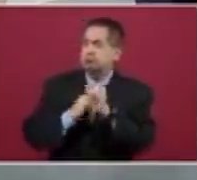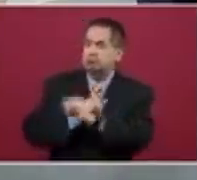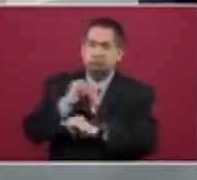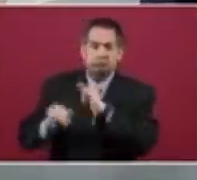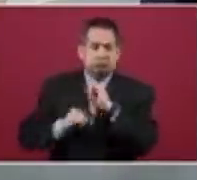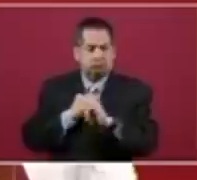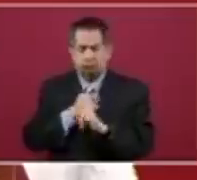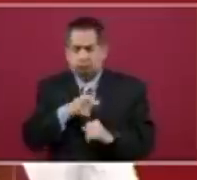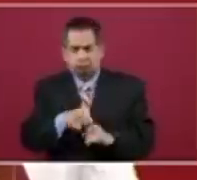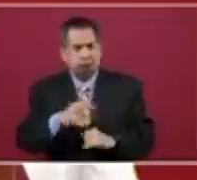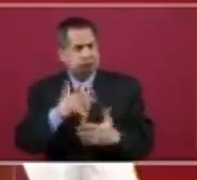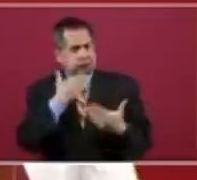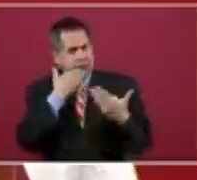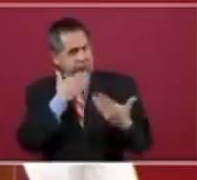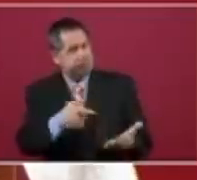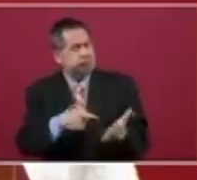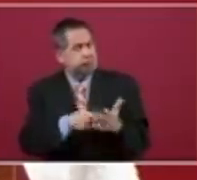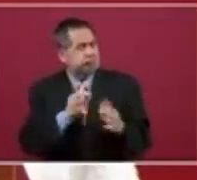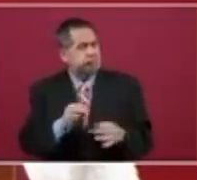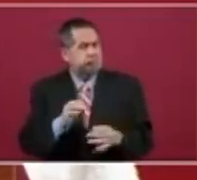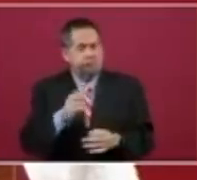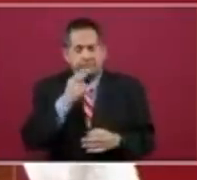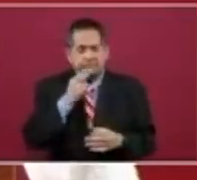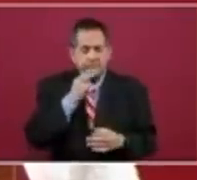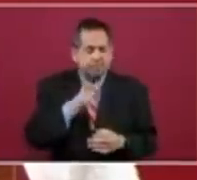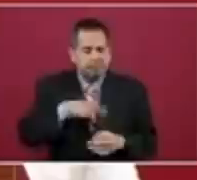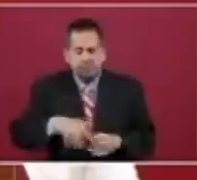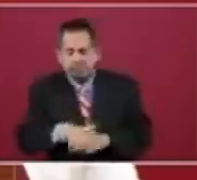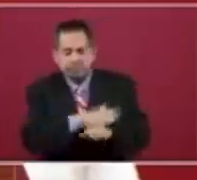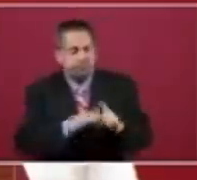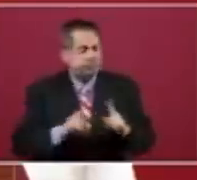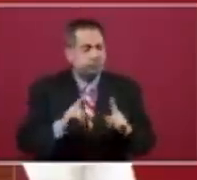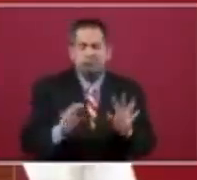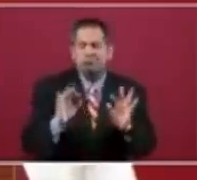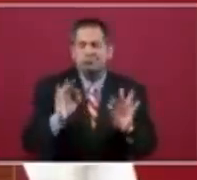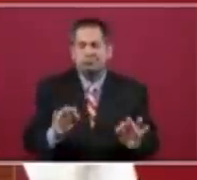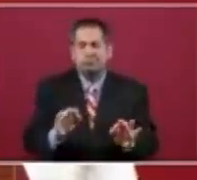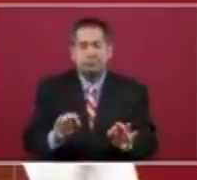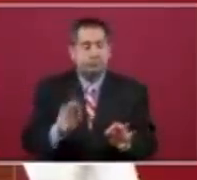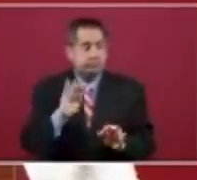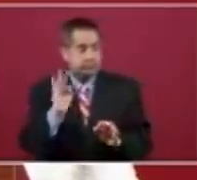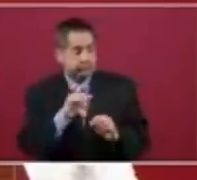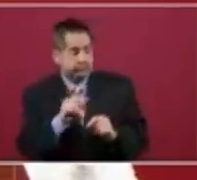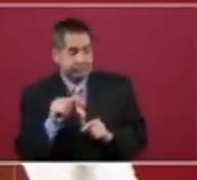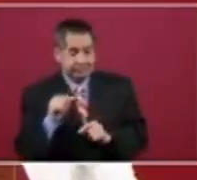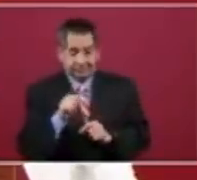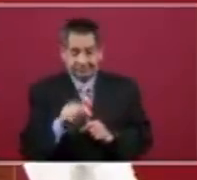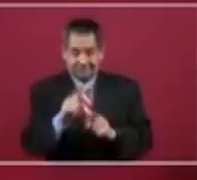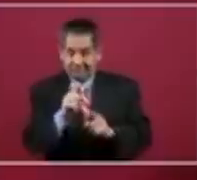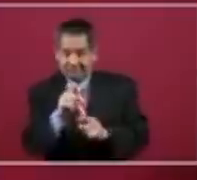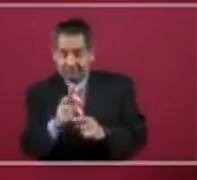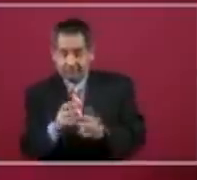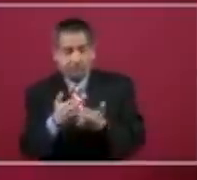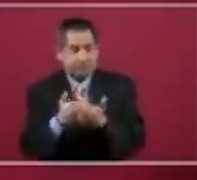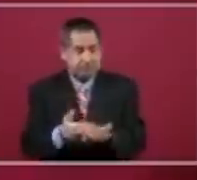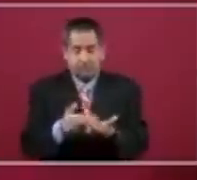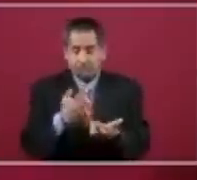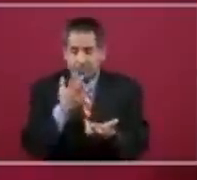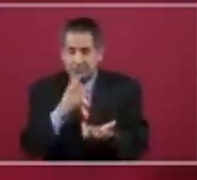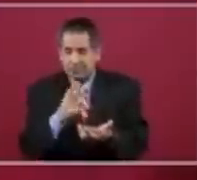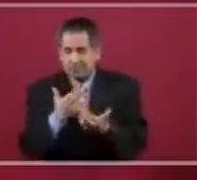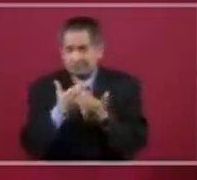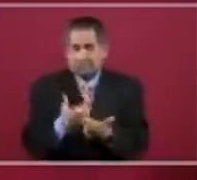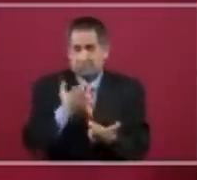internacional de un uso del agua en las zonas donde no hay suficiente disponibilidad de agua superficial y subterránea. Ustedes,